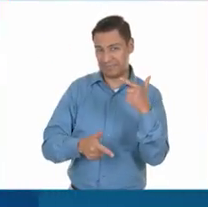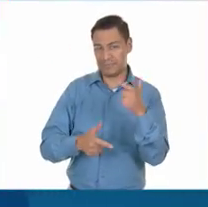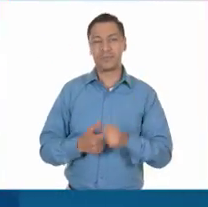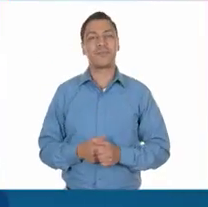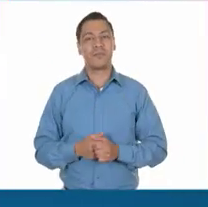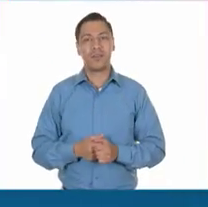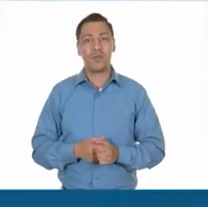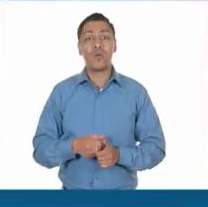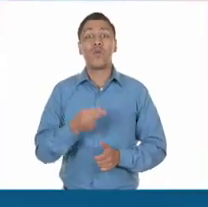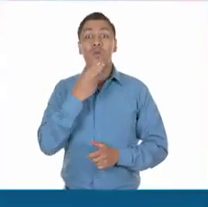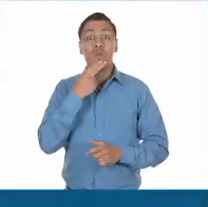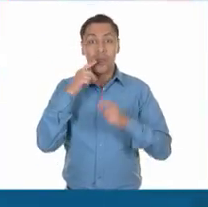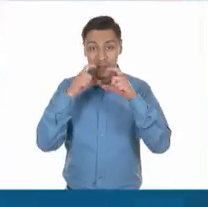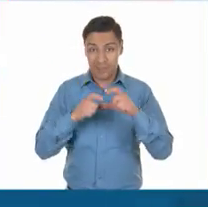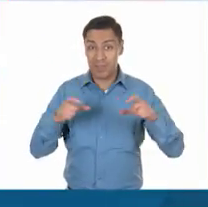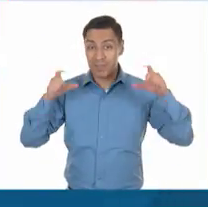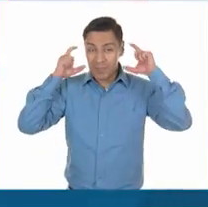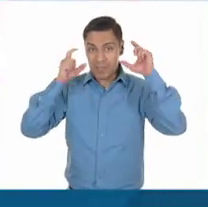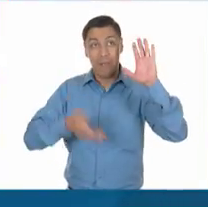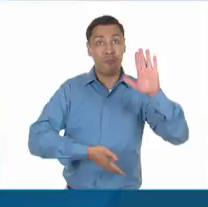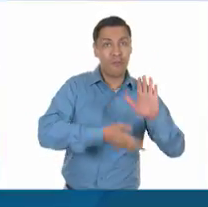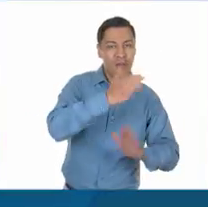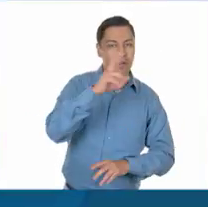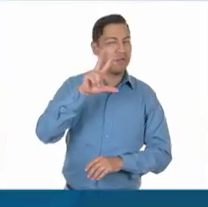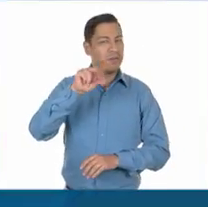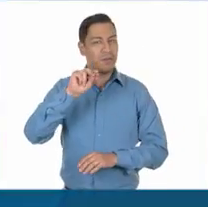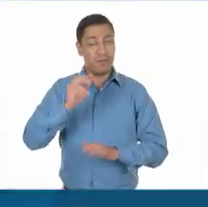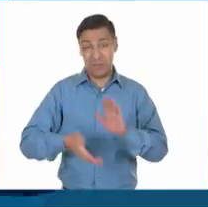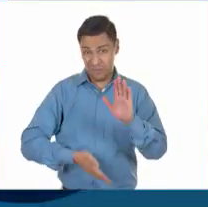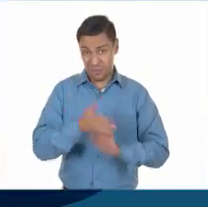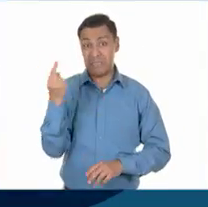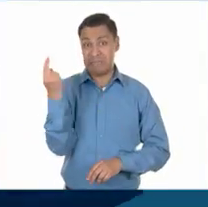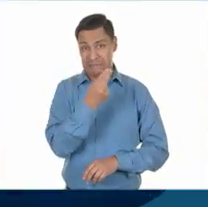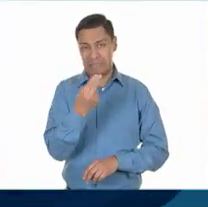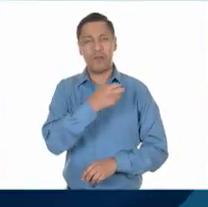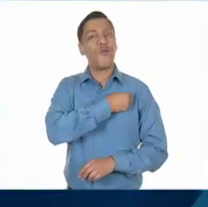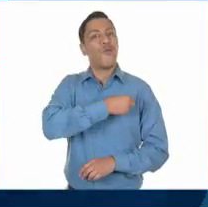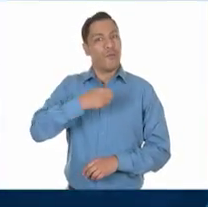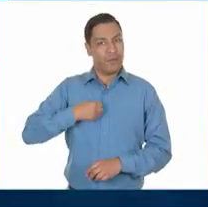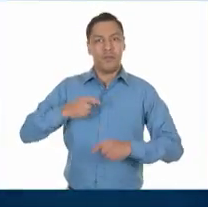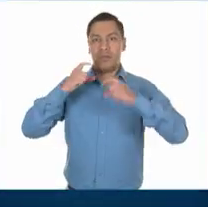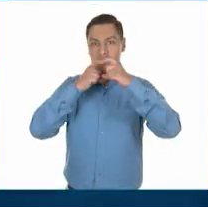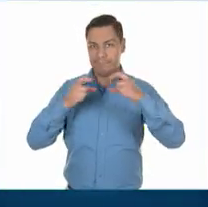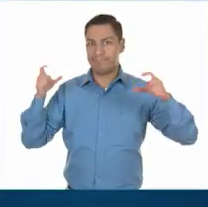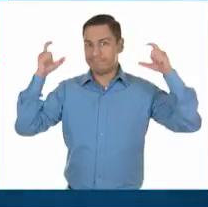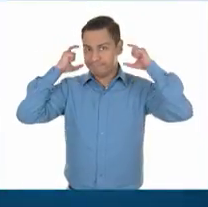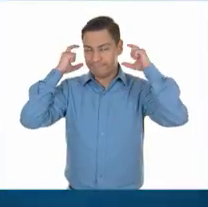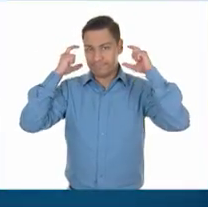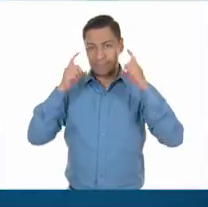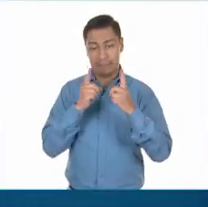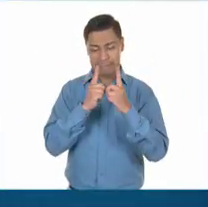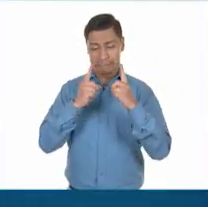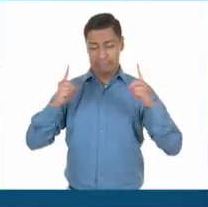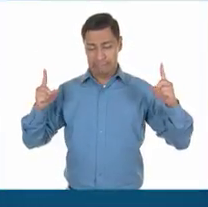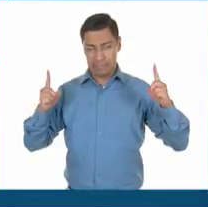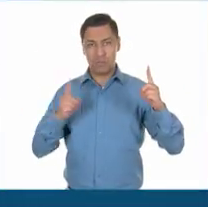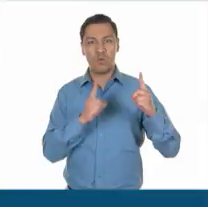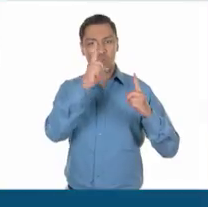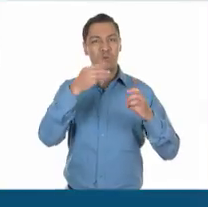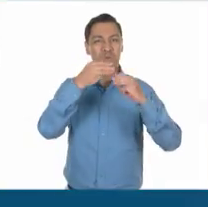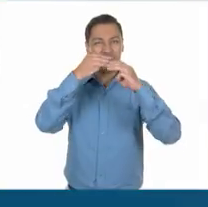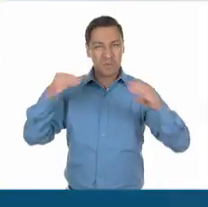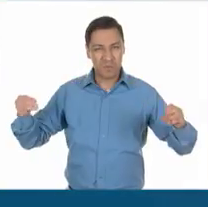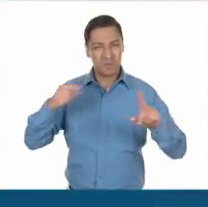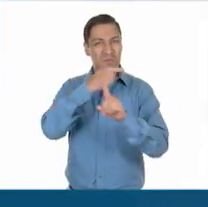Utiliza cubrebocas, no salgas de casa. Si tienes que hacerlo, recuerda que es obligatorio utilizarlo. Mantén una distancia mínima de